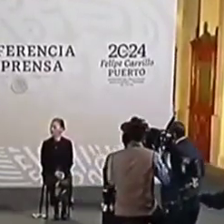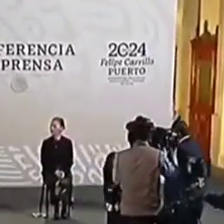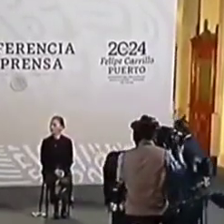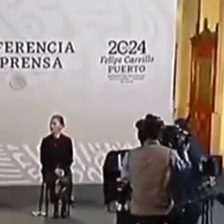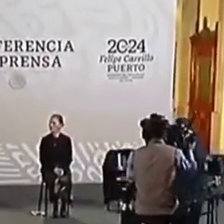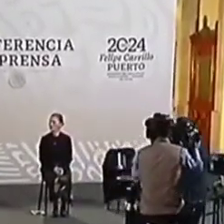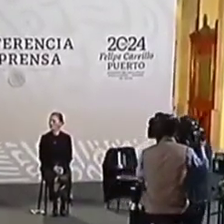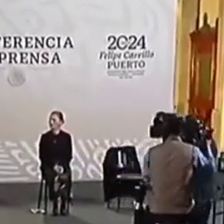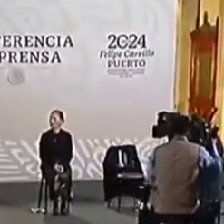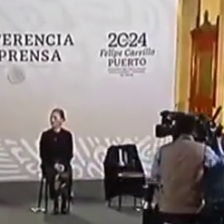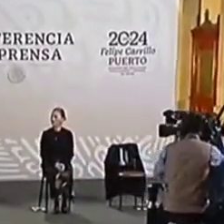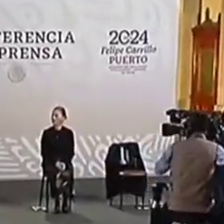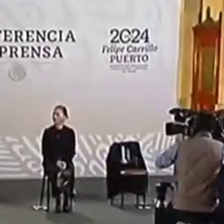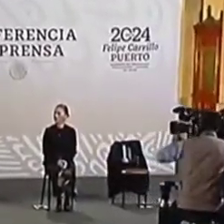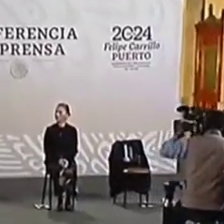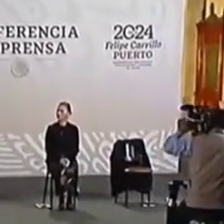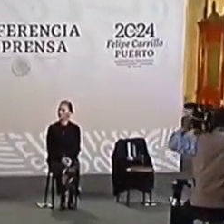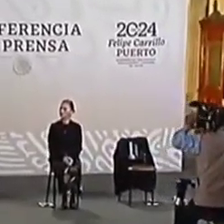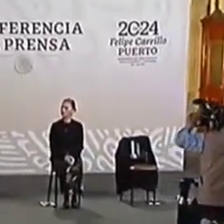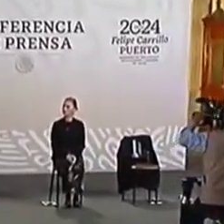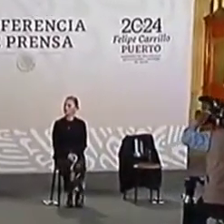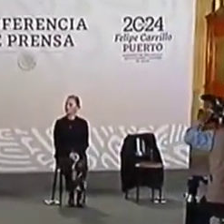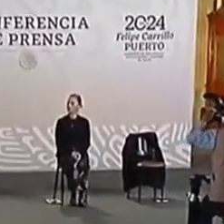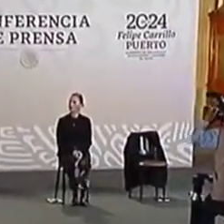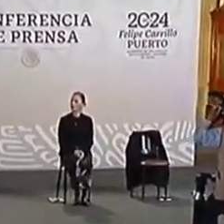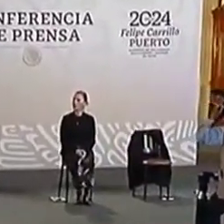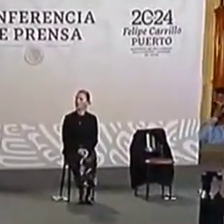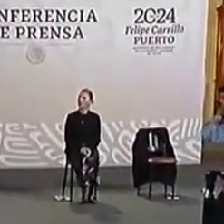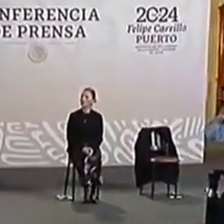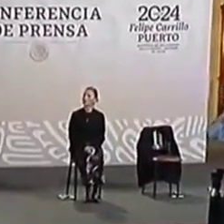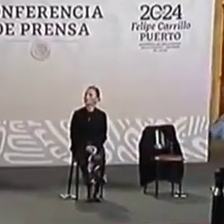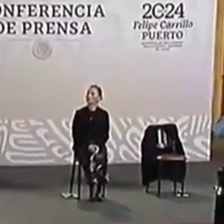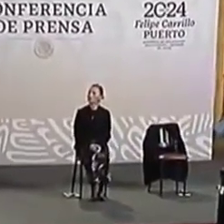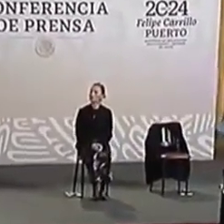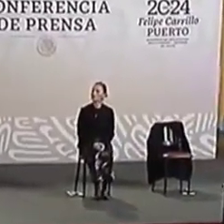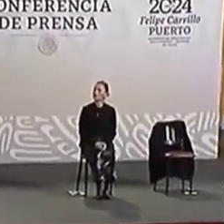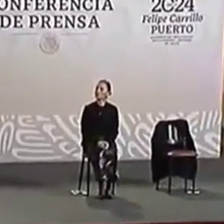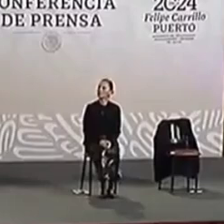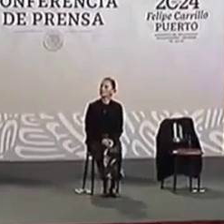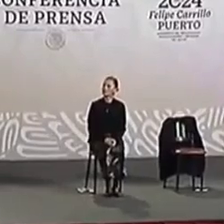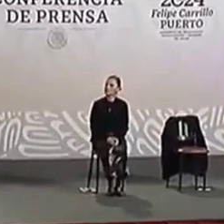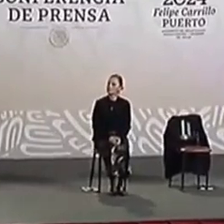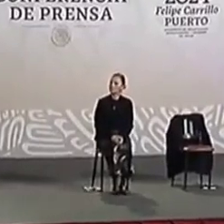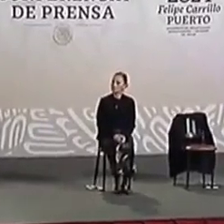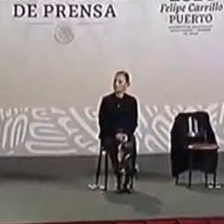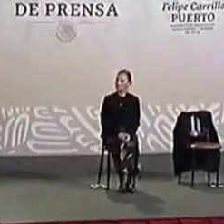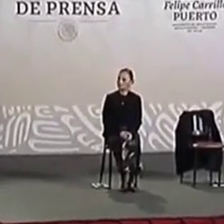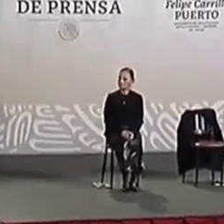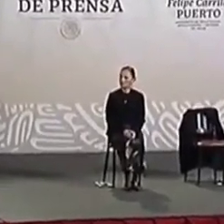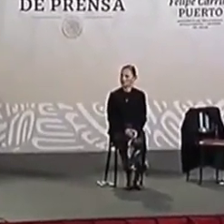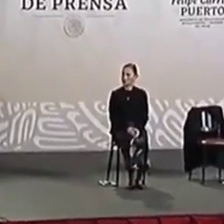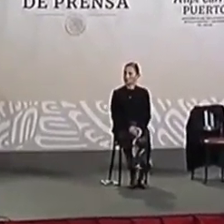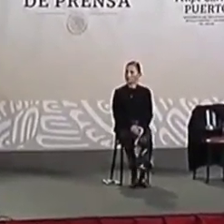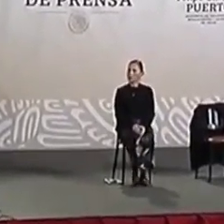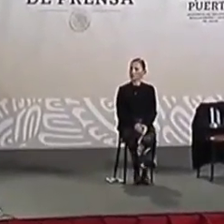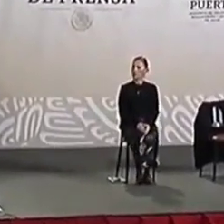Buenos días a todas, a todos. Esta es la sección Quienes quieren las mentiras de la semana. Hoy es 11 de septiembre del